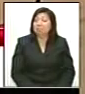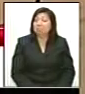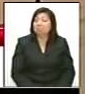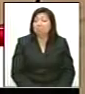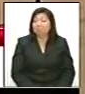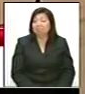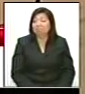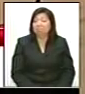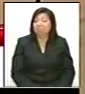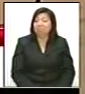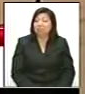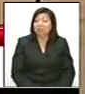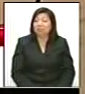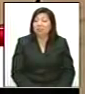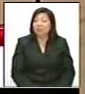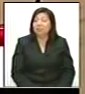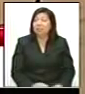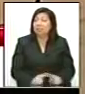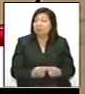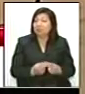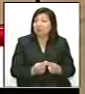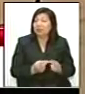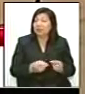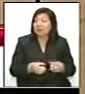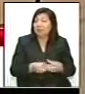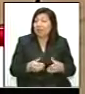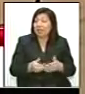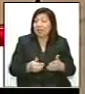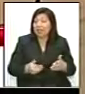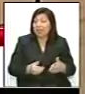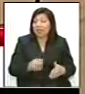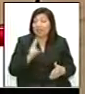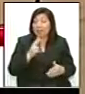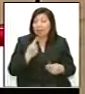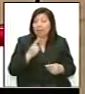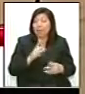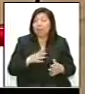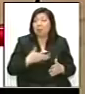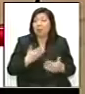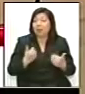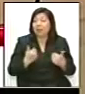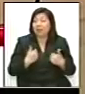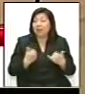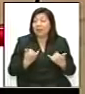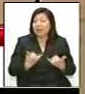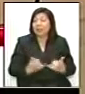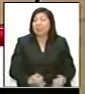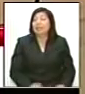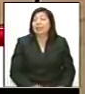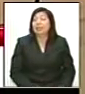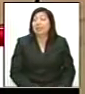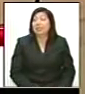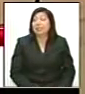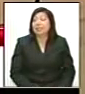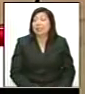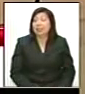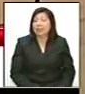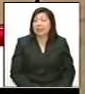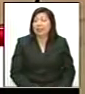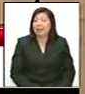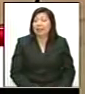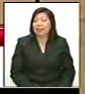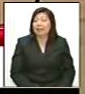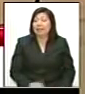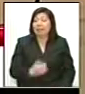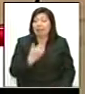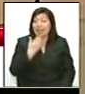si es necesario, una reunión de gabinete previa antes del viernes para poder tener algo más procesado, ¿no? Bien,